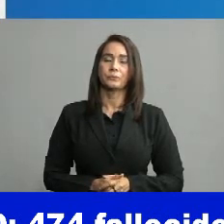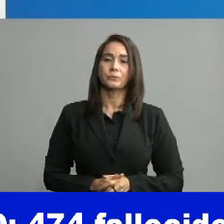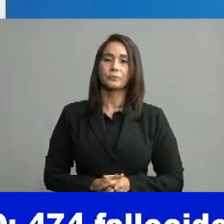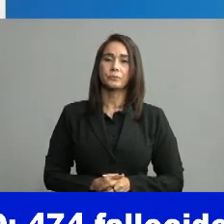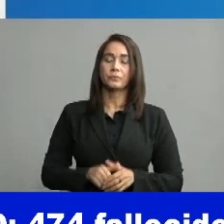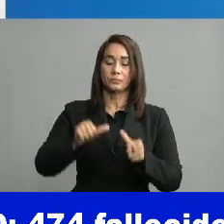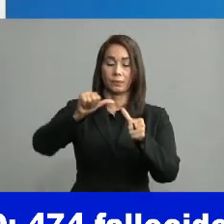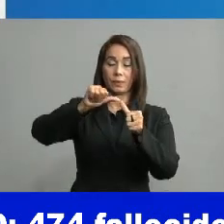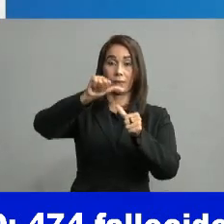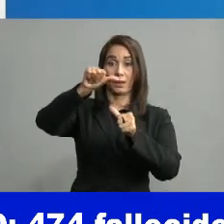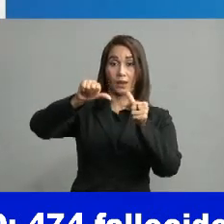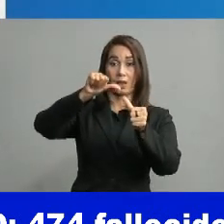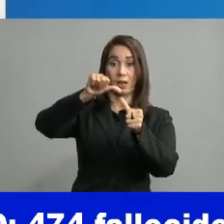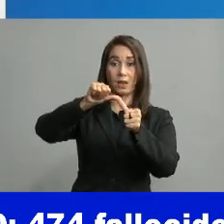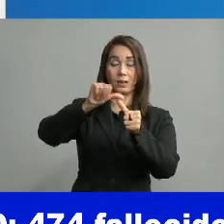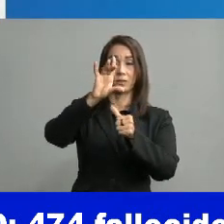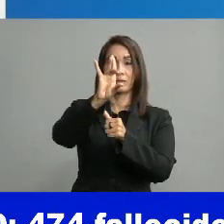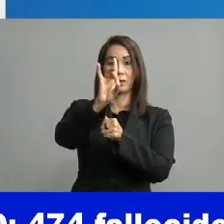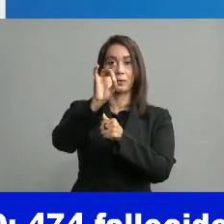Asua,